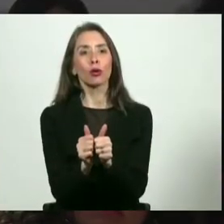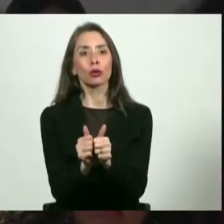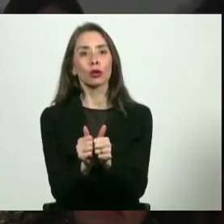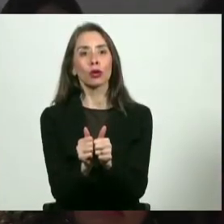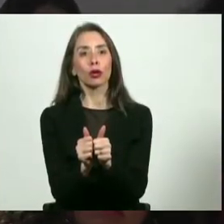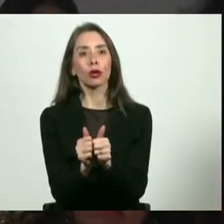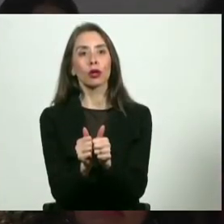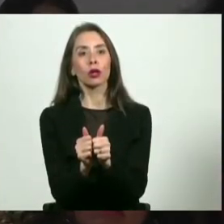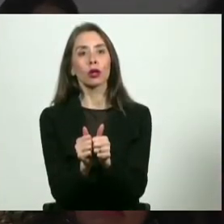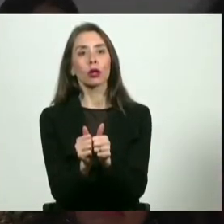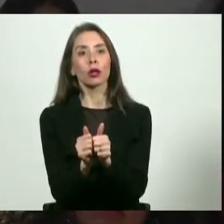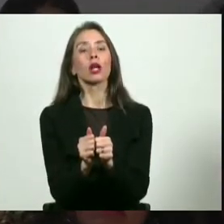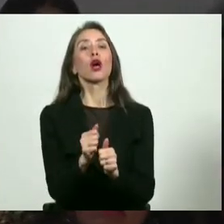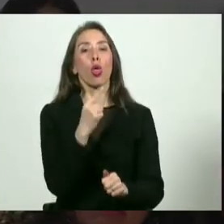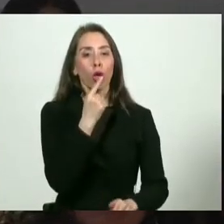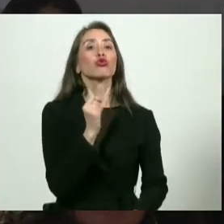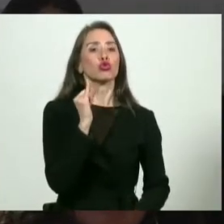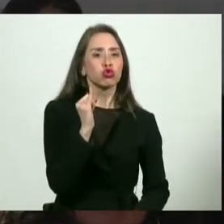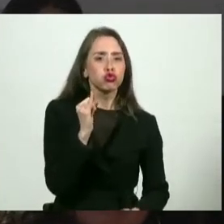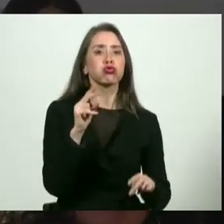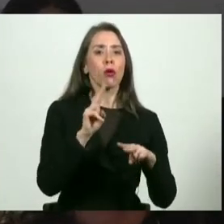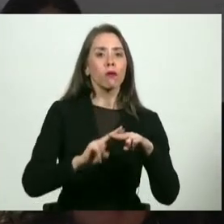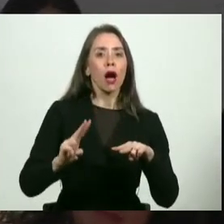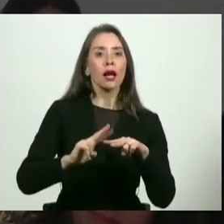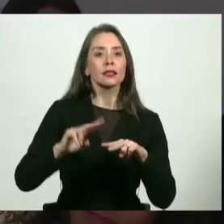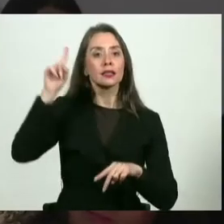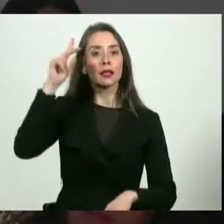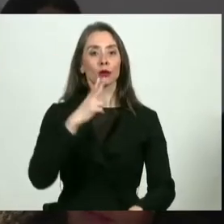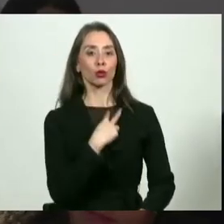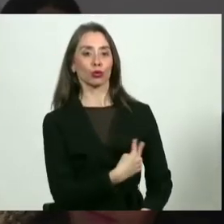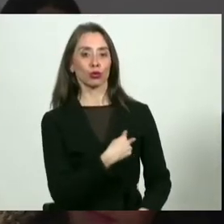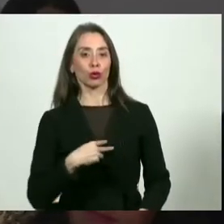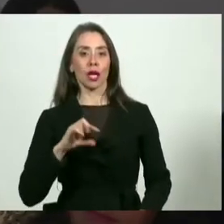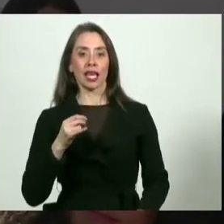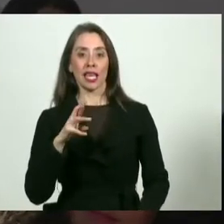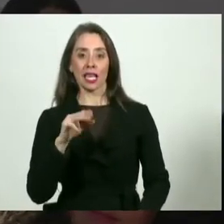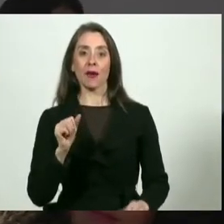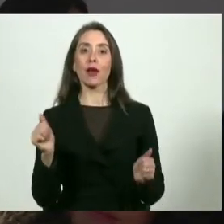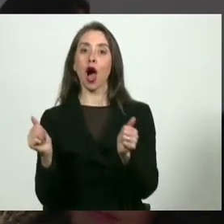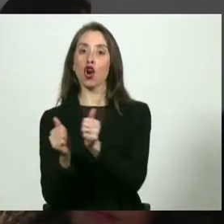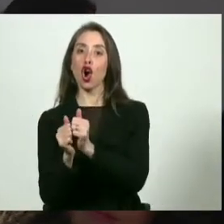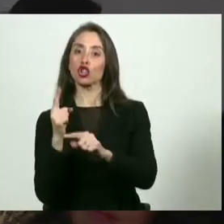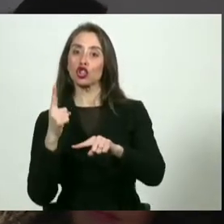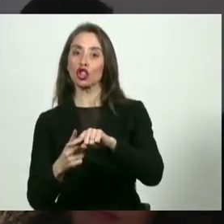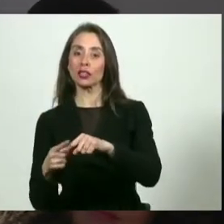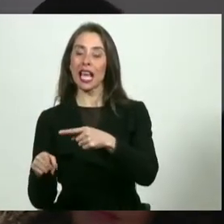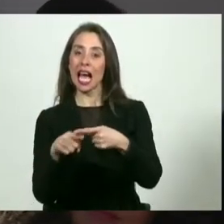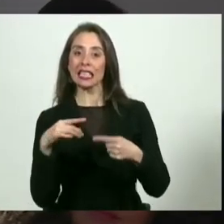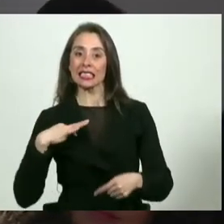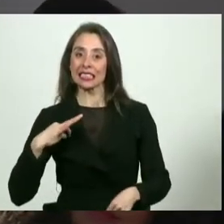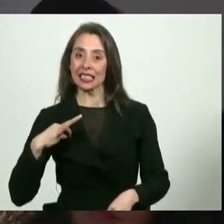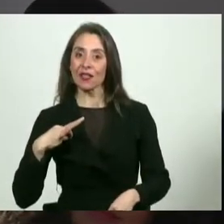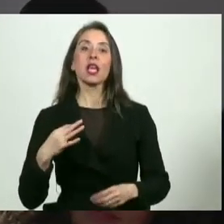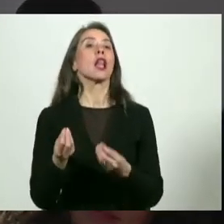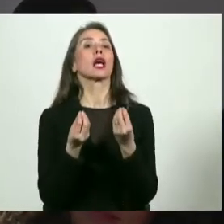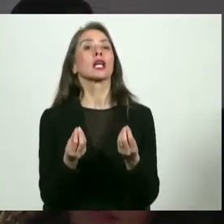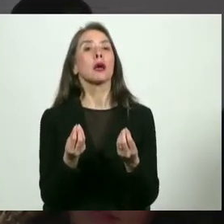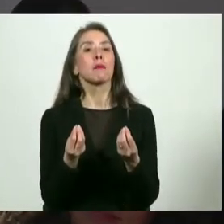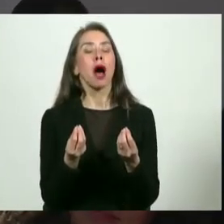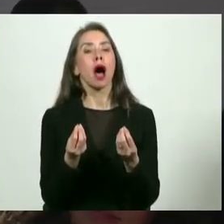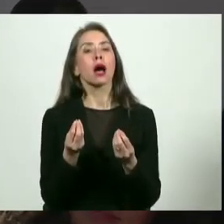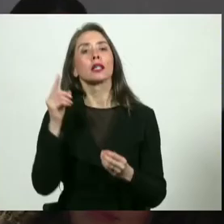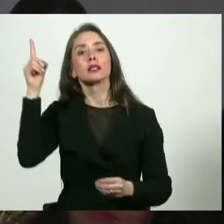que es del área jurídica del Servicio Nacional de la Discapacidad, como bien expuso sobre el tema del informe